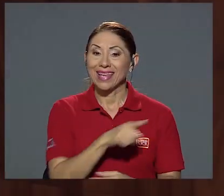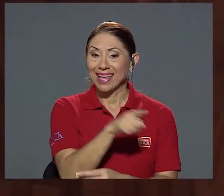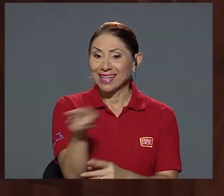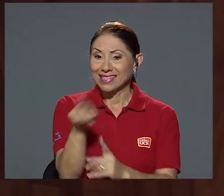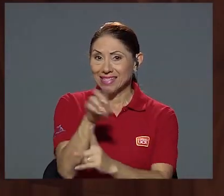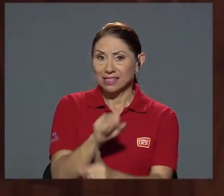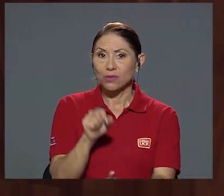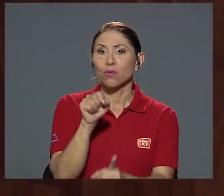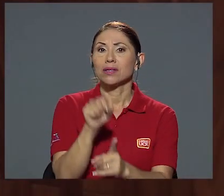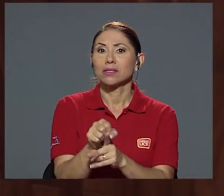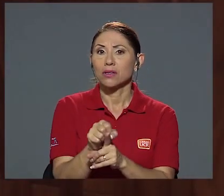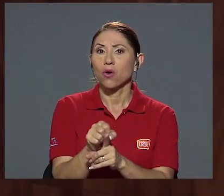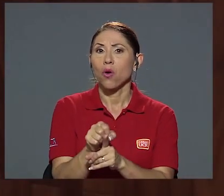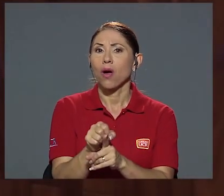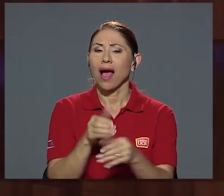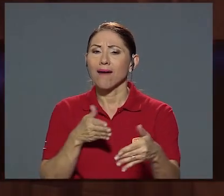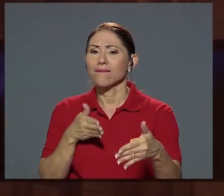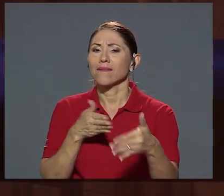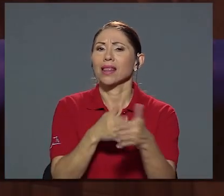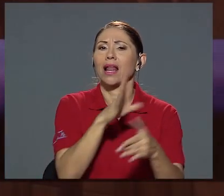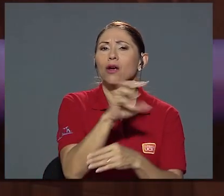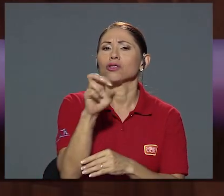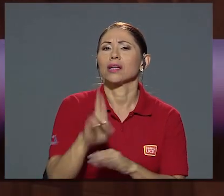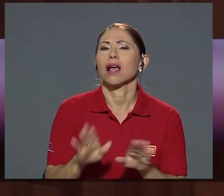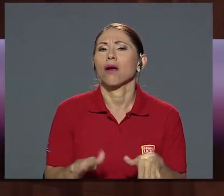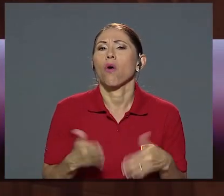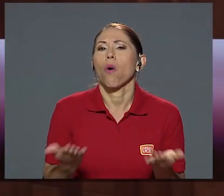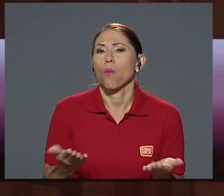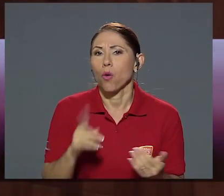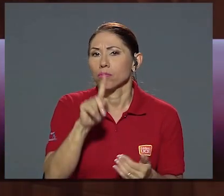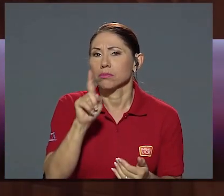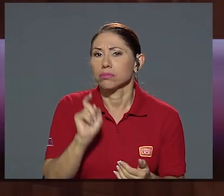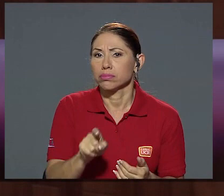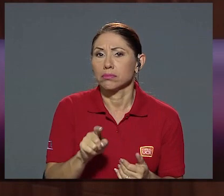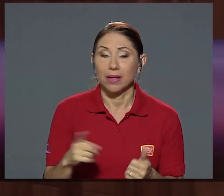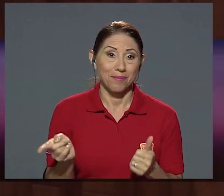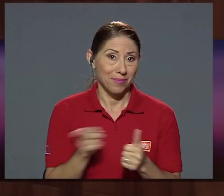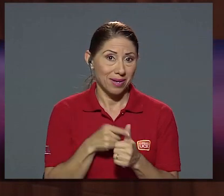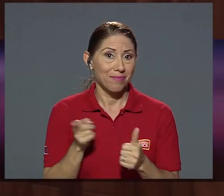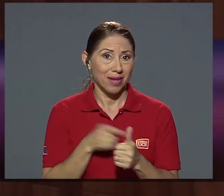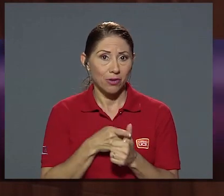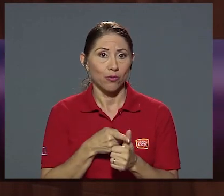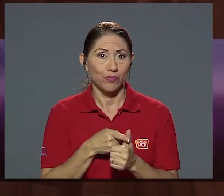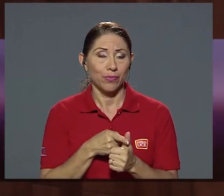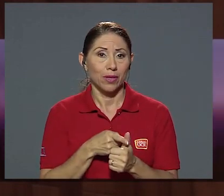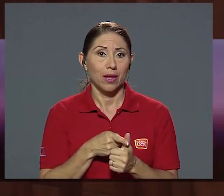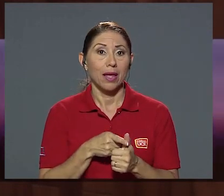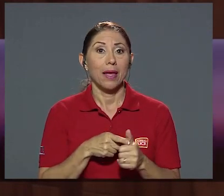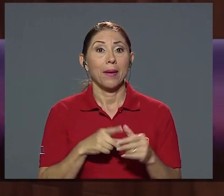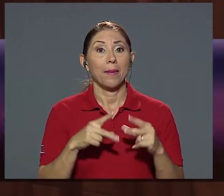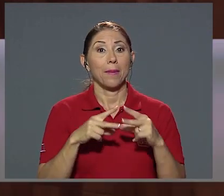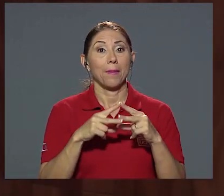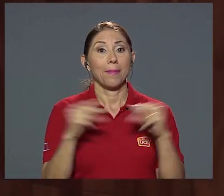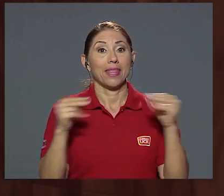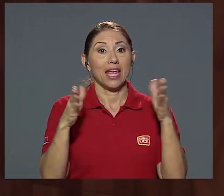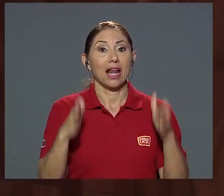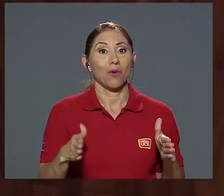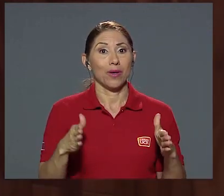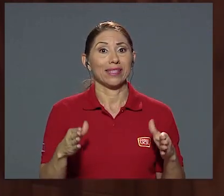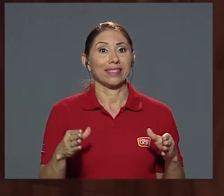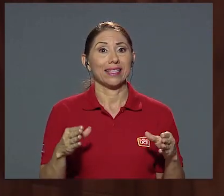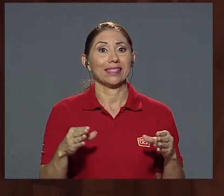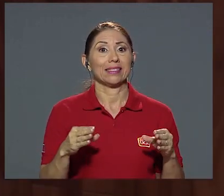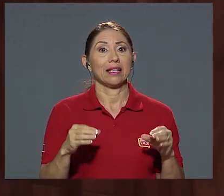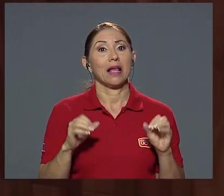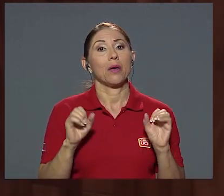¿Cómo podría afectar esta situación a Costa Rica? Puede afectar primero con un aumento en la migración de ciudadanos